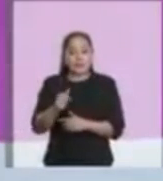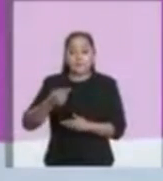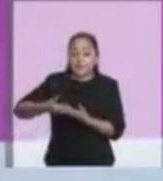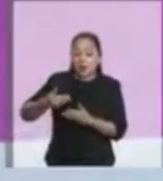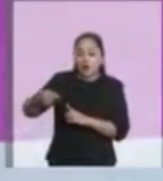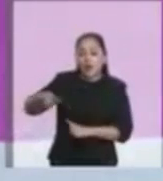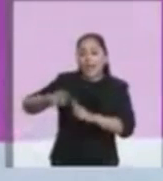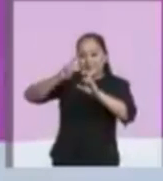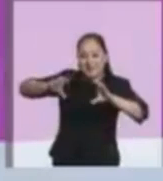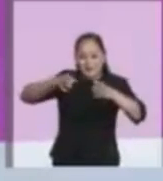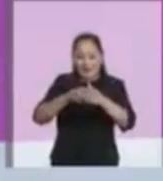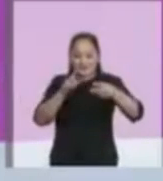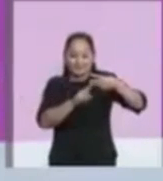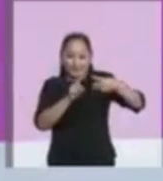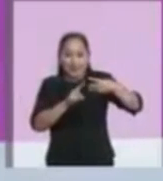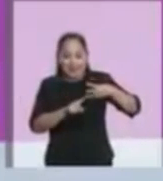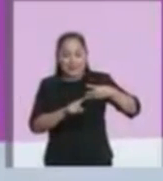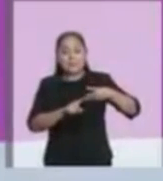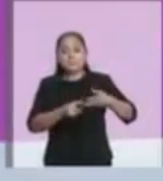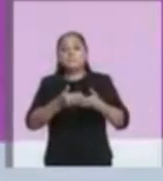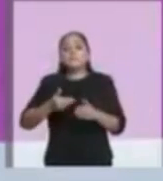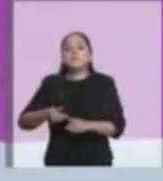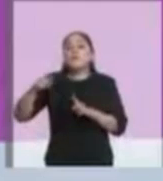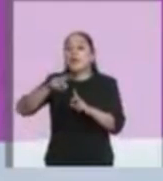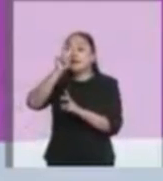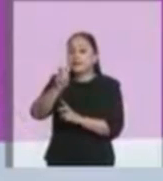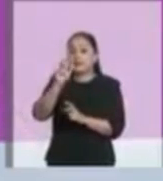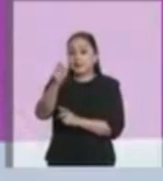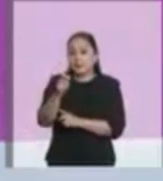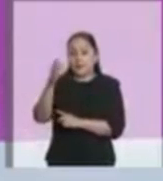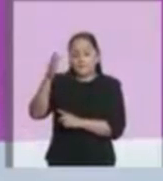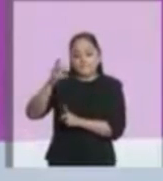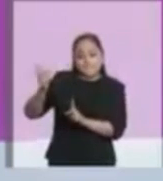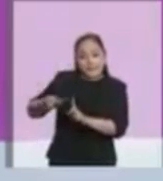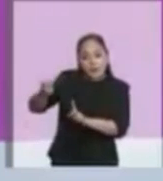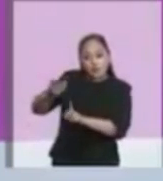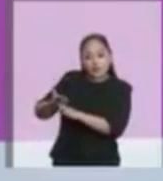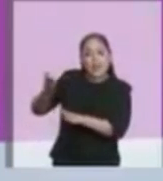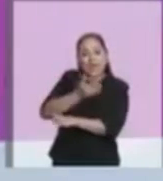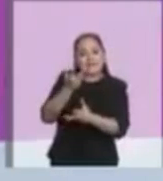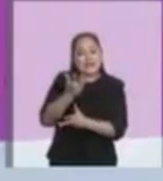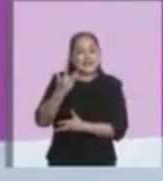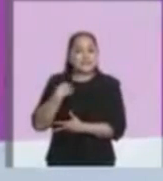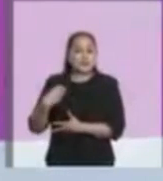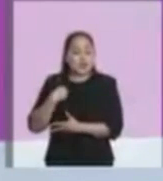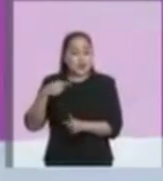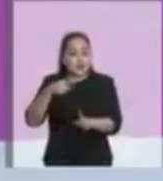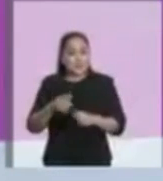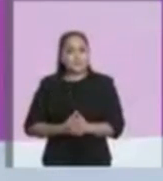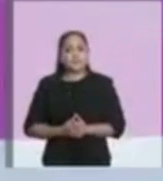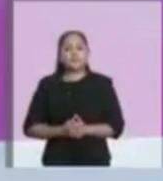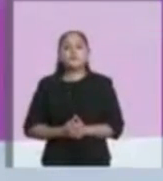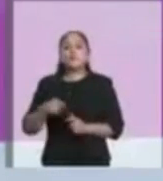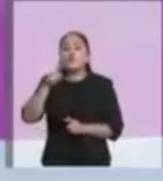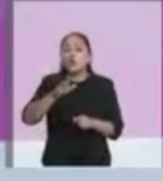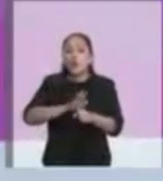democracia, pluralismo y grupos en situación de vulnerabilidad. La pregunta general que formuló nuestra compañera Azucena Uresti es: ¿cuál es